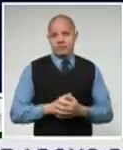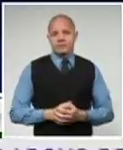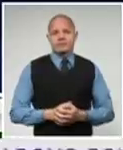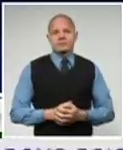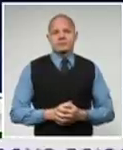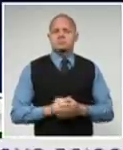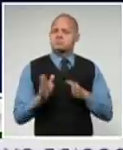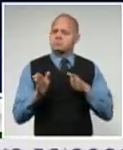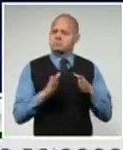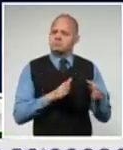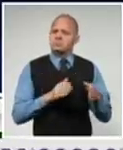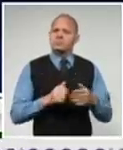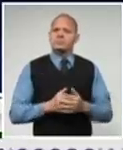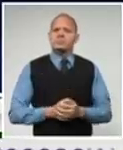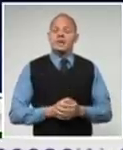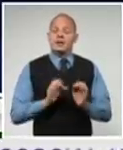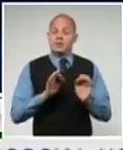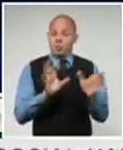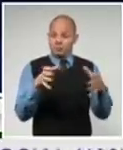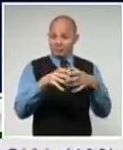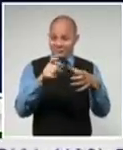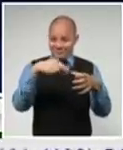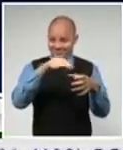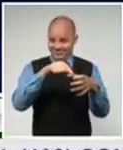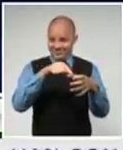Con estos 72 de ayer se acumulan